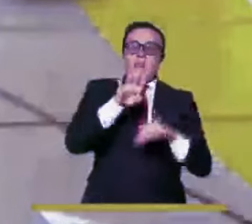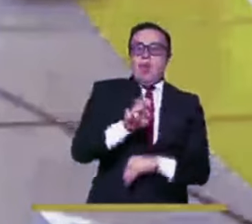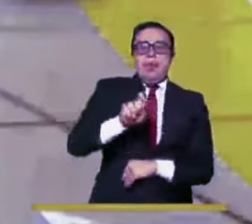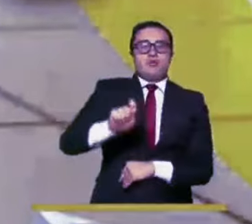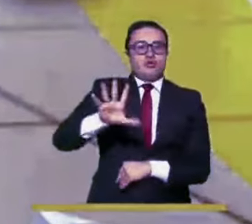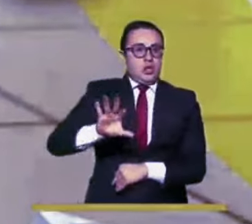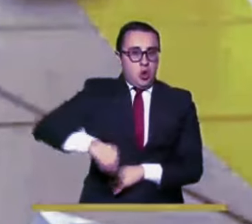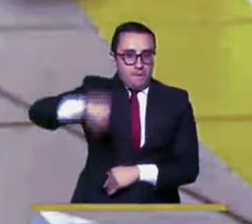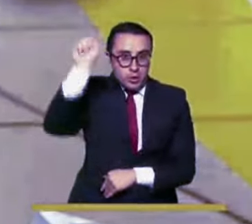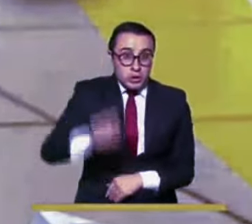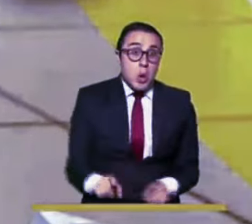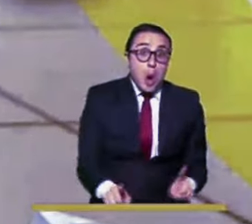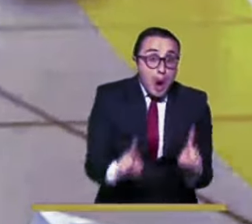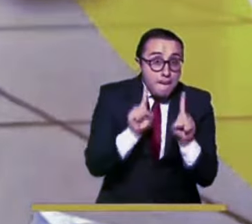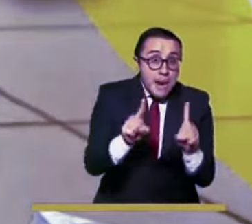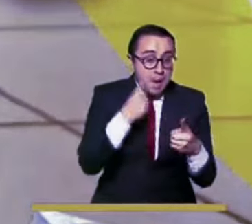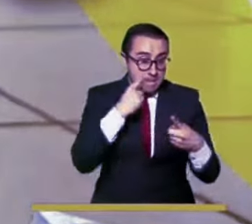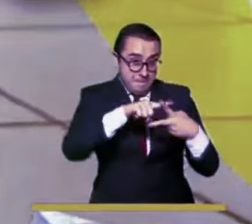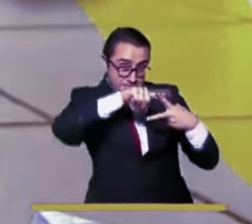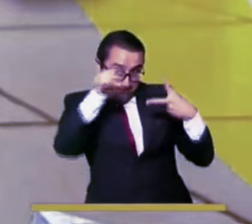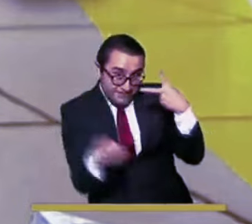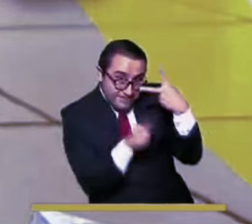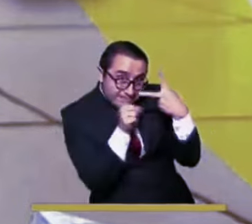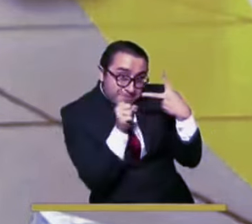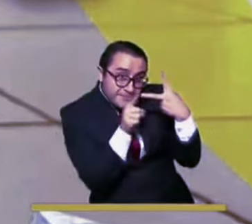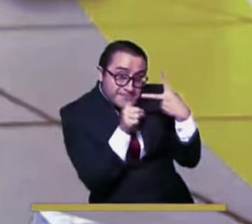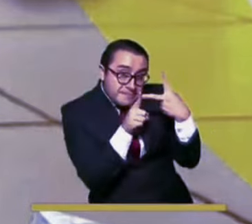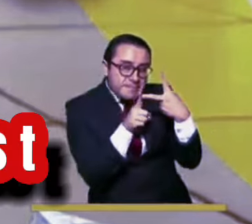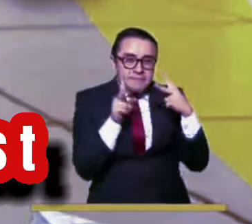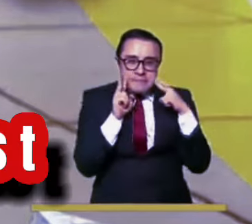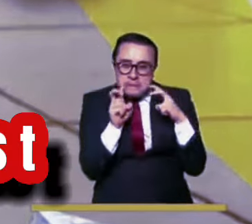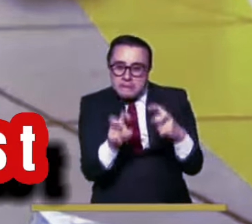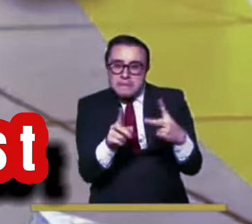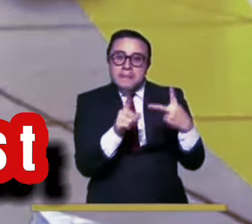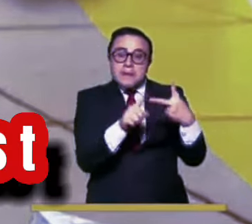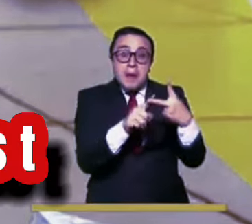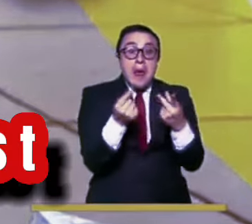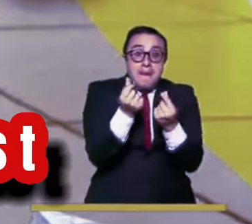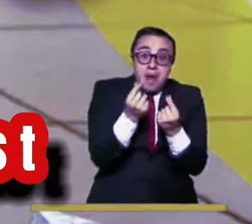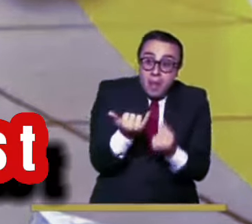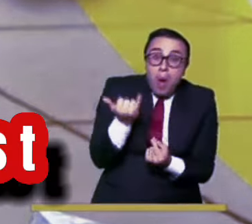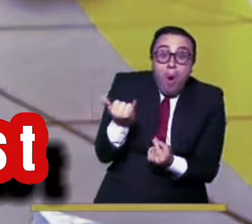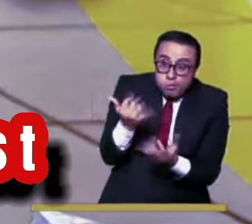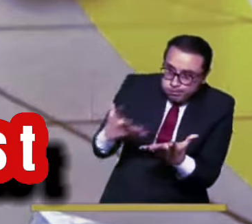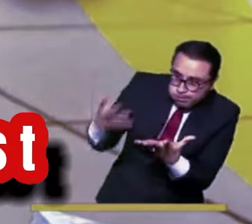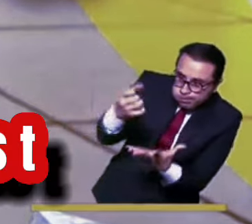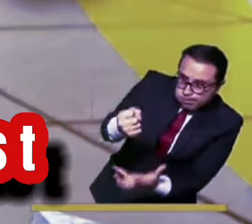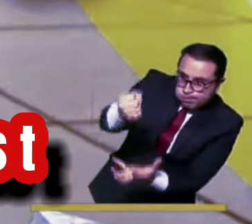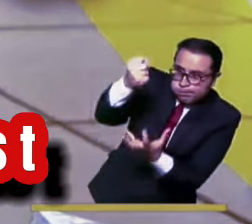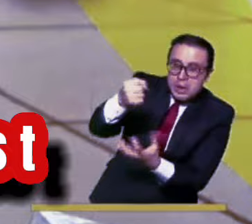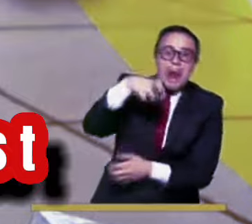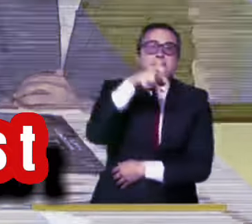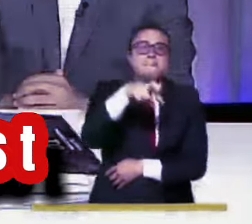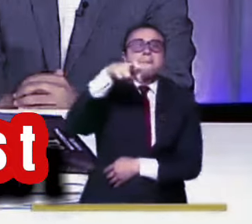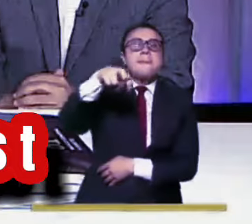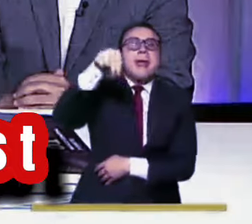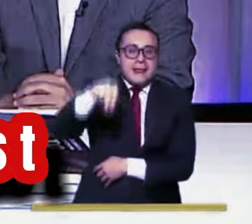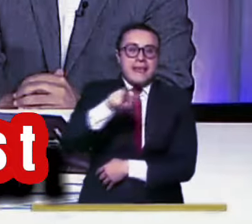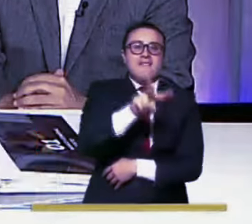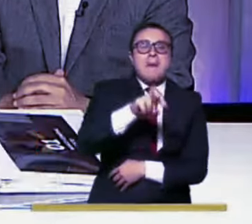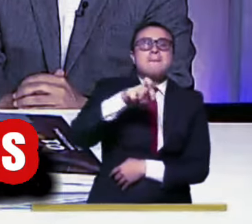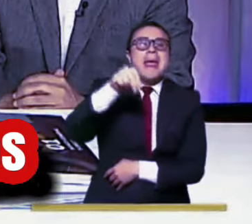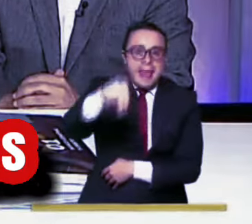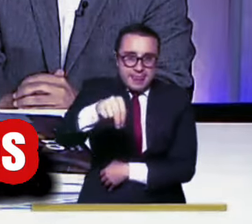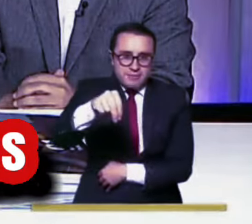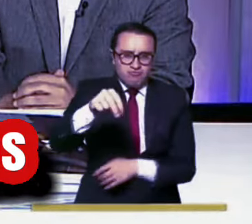9.5%. Pero cuando se examina el otro indicador, el valor presente neto, PPN le ponen los